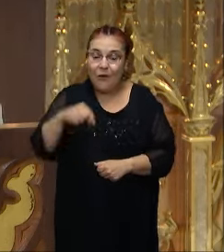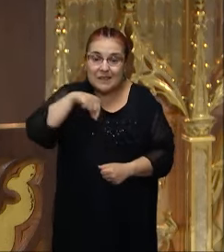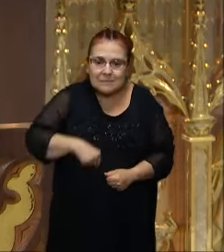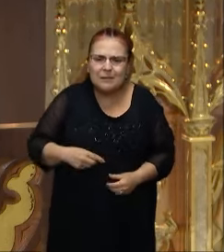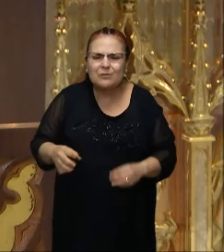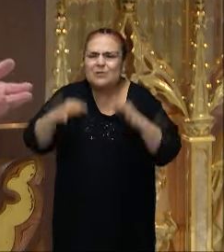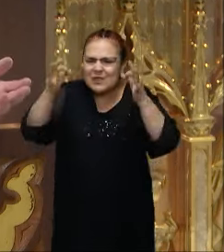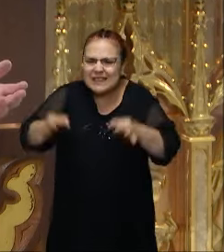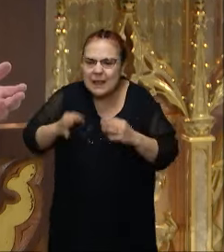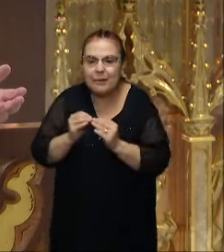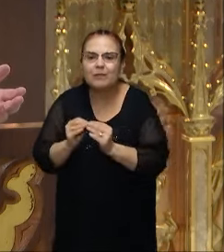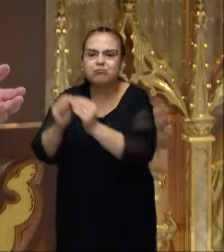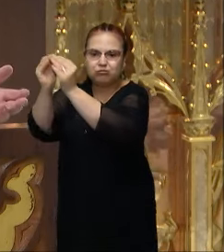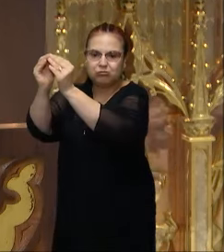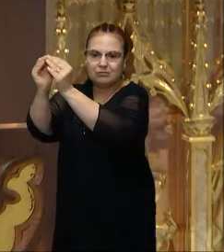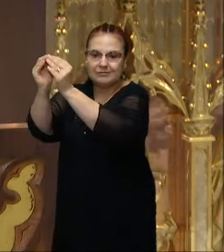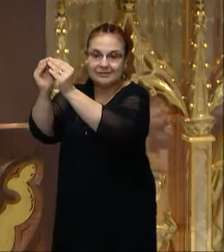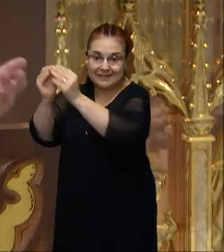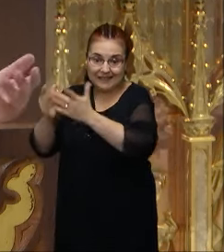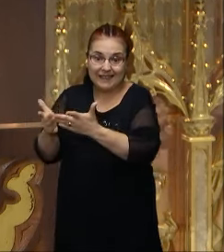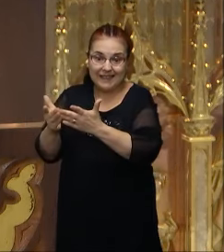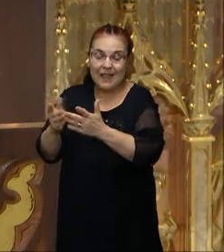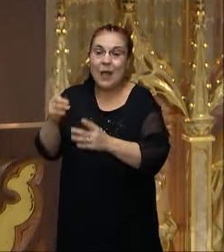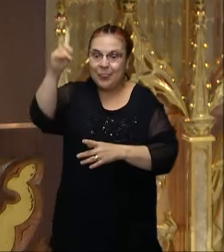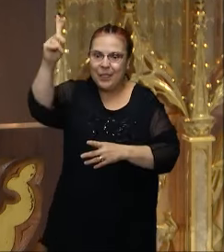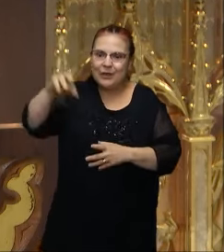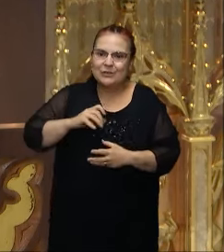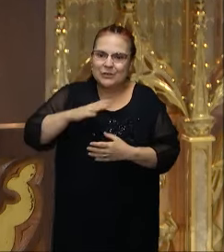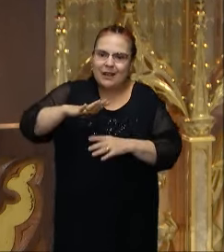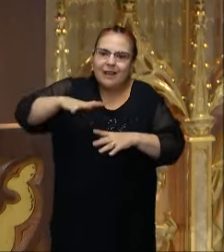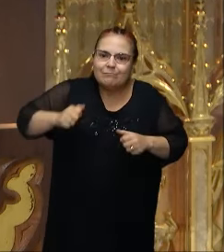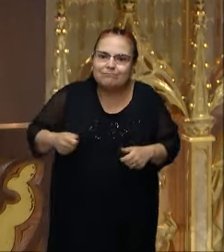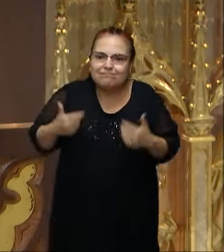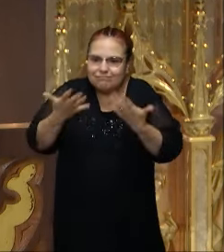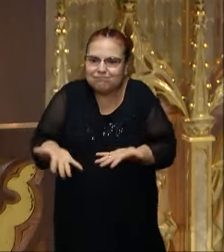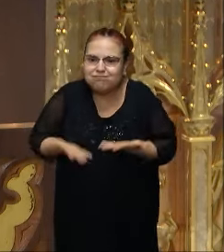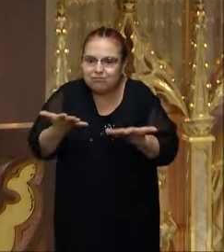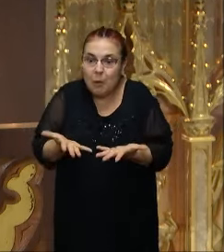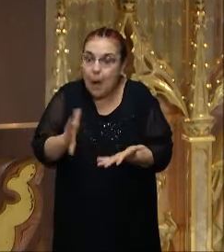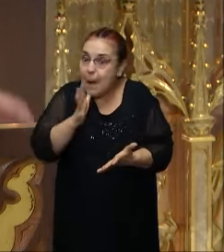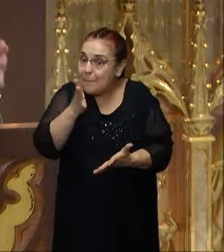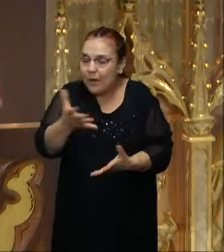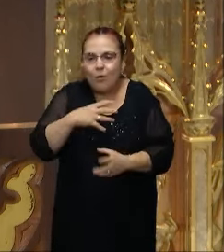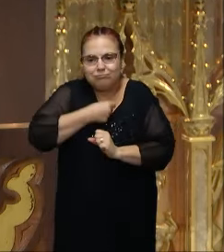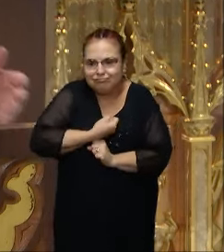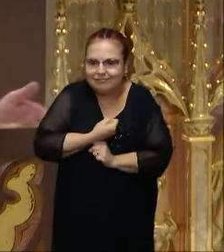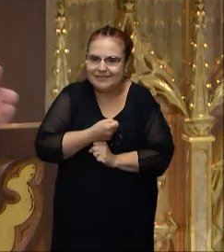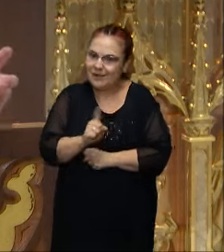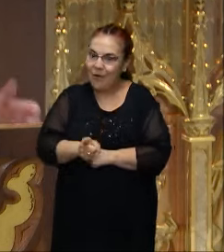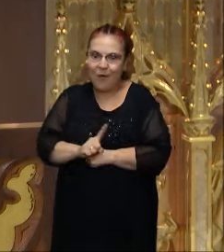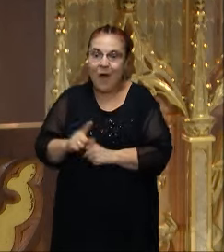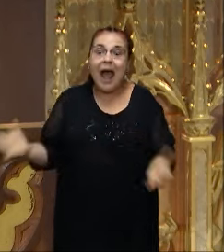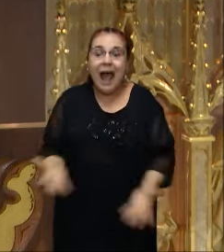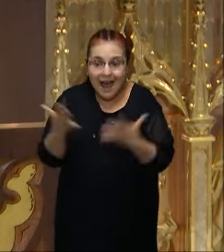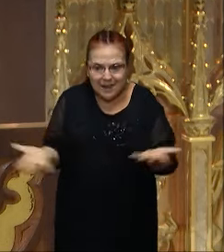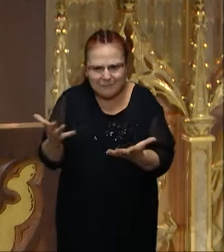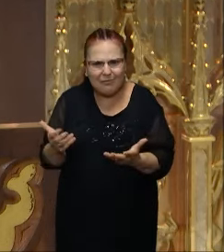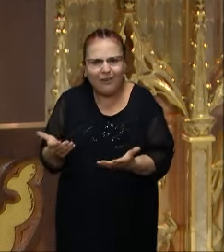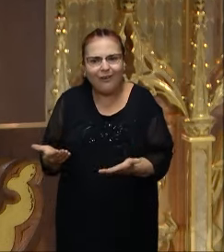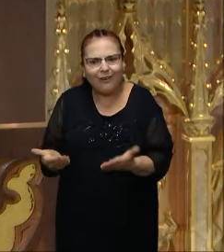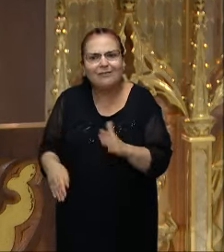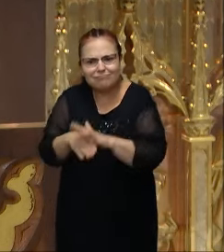pero el Espíritu no te agobia. Dios aprieta pero no ahoga, pero no te aprieta por mal. Lo que dice es, ánimo y sigue adelante que yo estoy